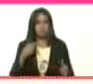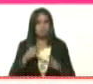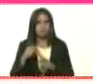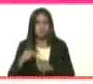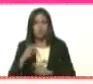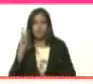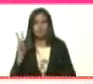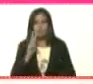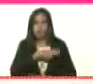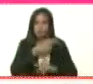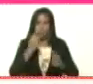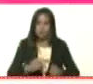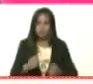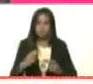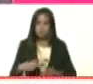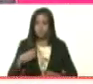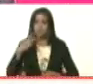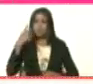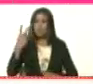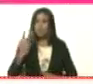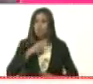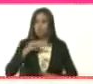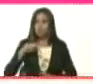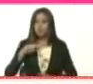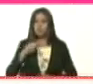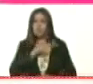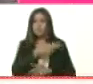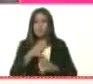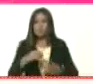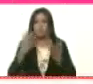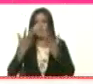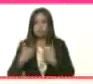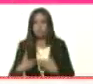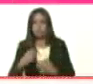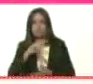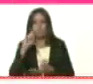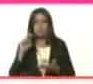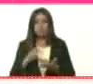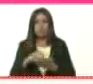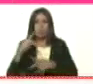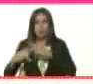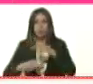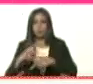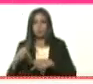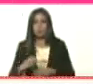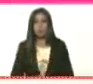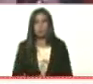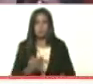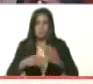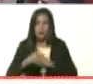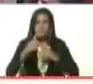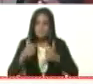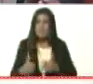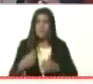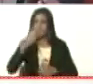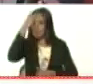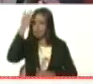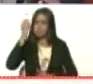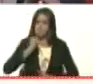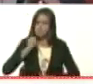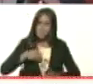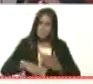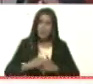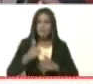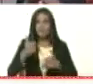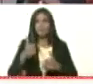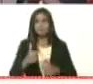la Venezuela potencia y levantar nuestra poderosa industria nacional productiva. Vas bien, Taret, vas bien.